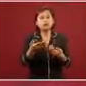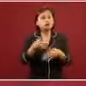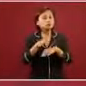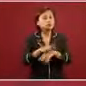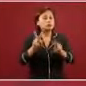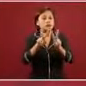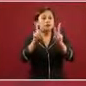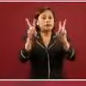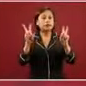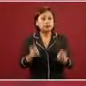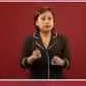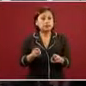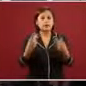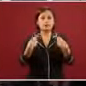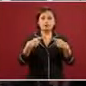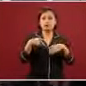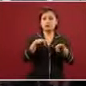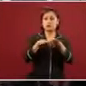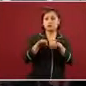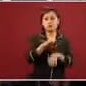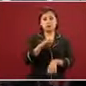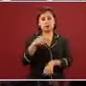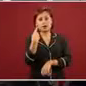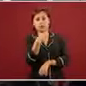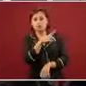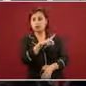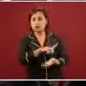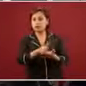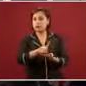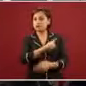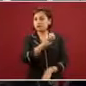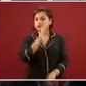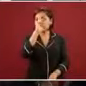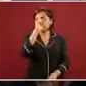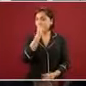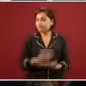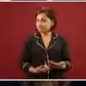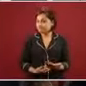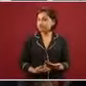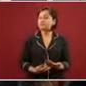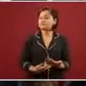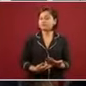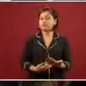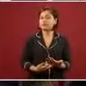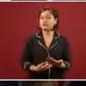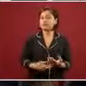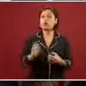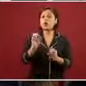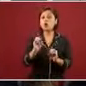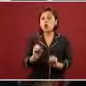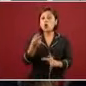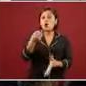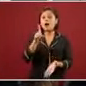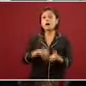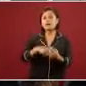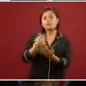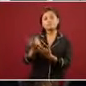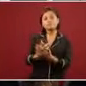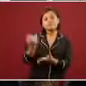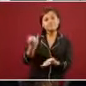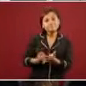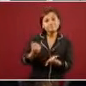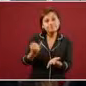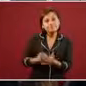los trabajadores, a derechos básicos de trabajadoras y trabajadores, defraudación fiscal, lavado de